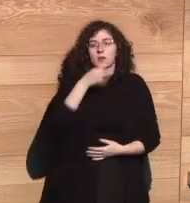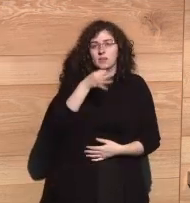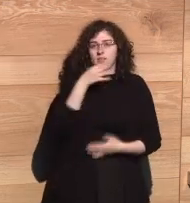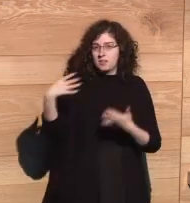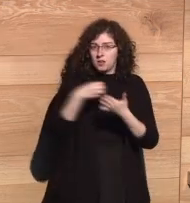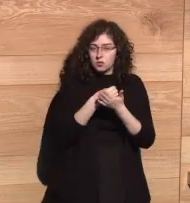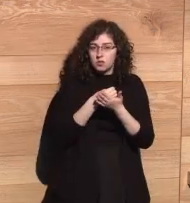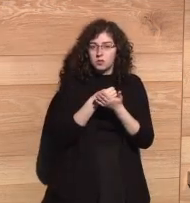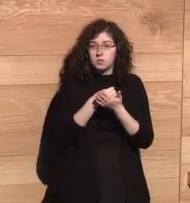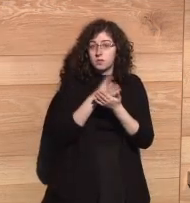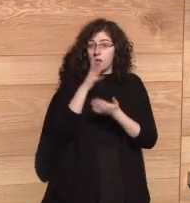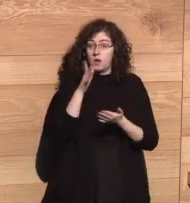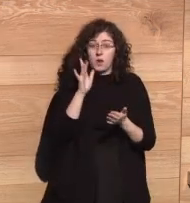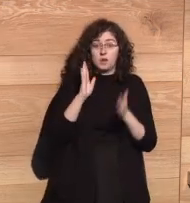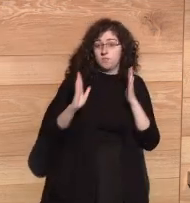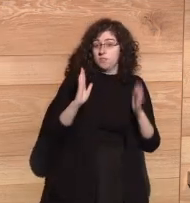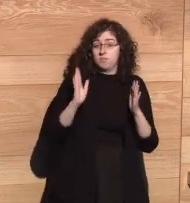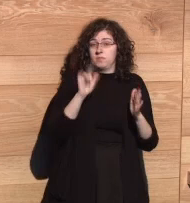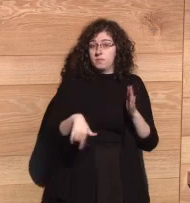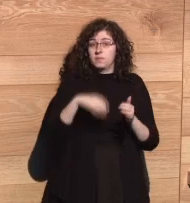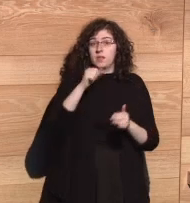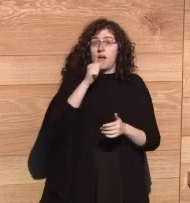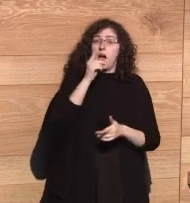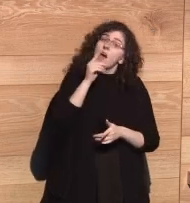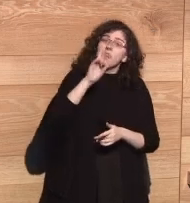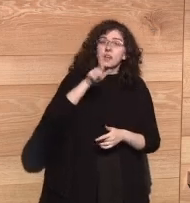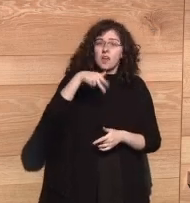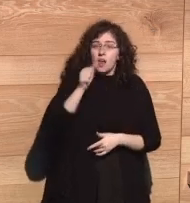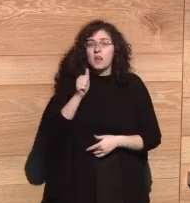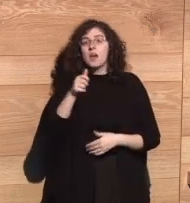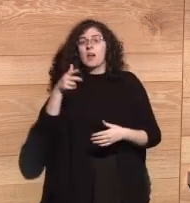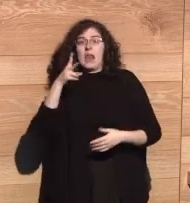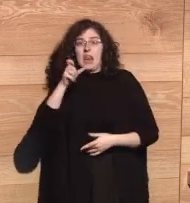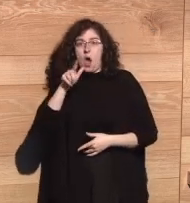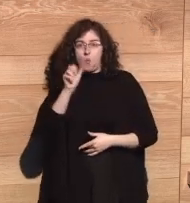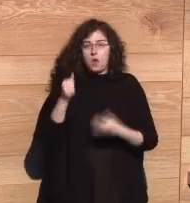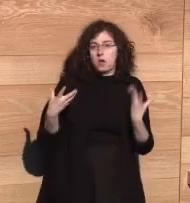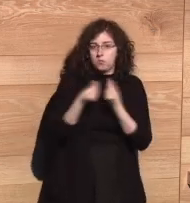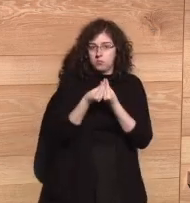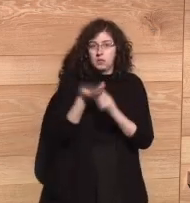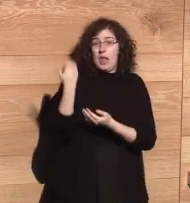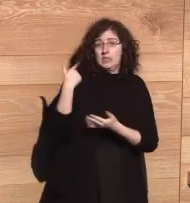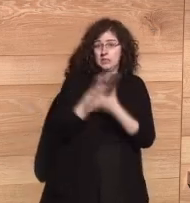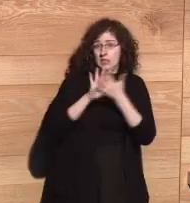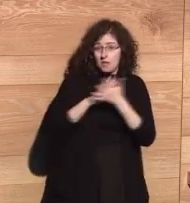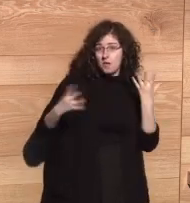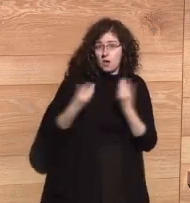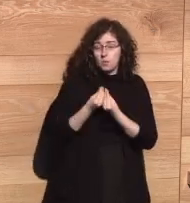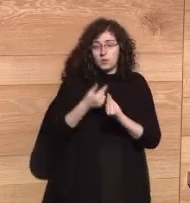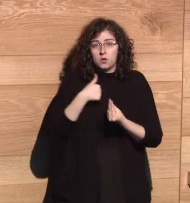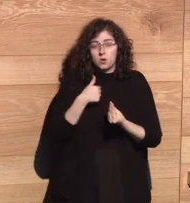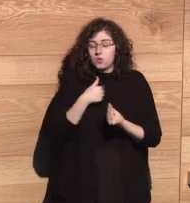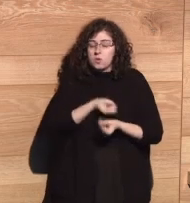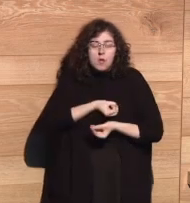Vamos a compartir este ratito con Adriana y con Laura. Estaba hablando antes con ellas. La verdad es que yo soy